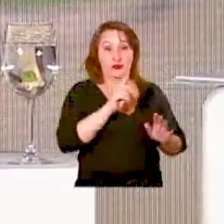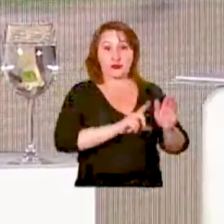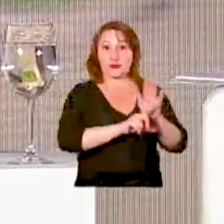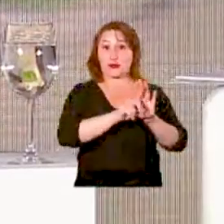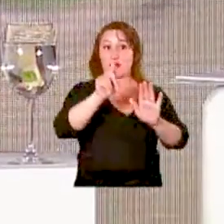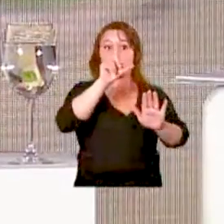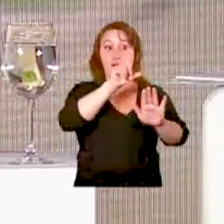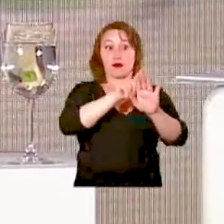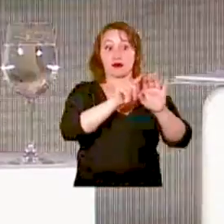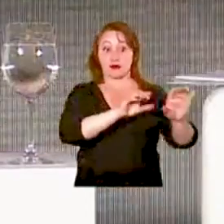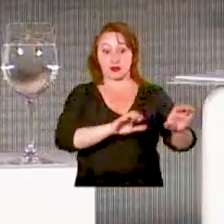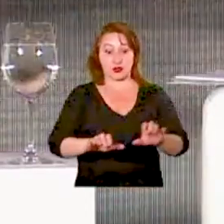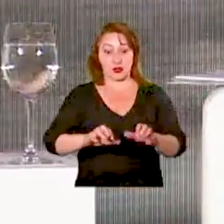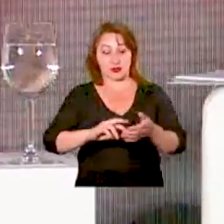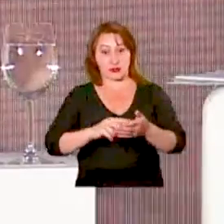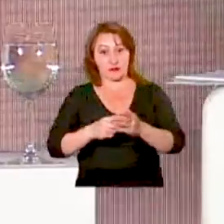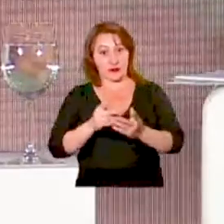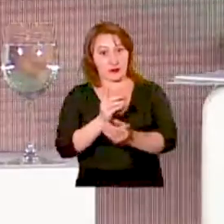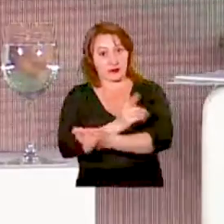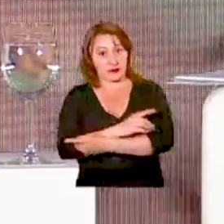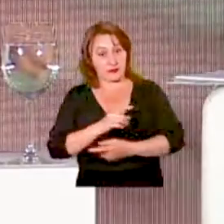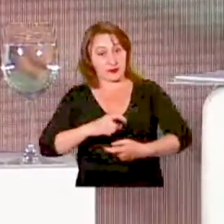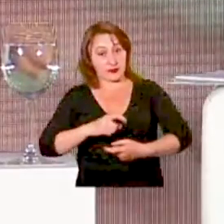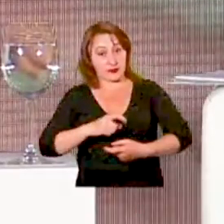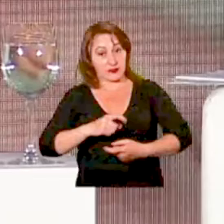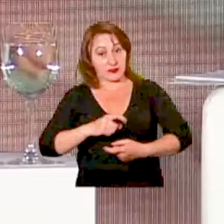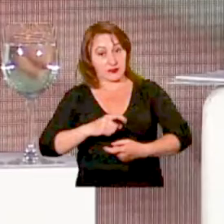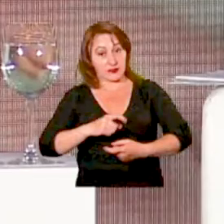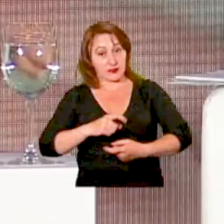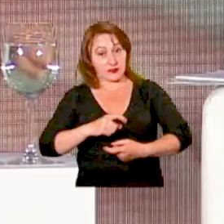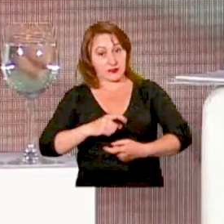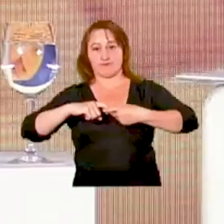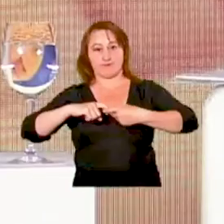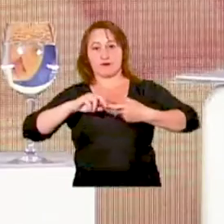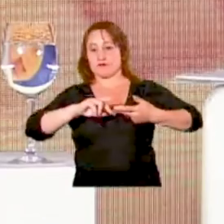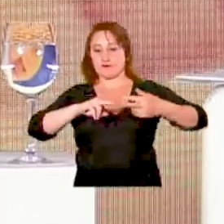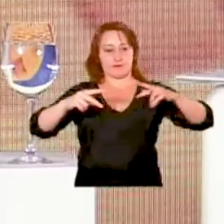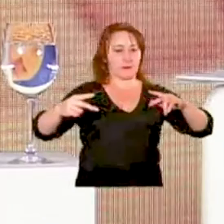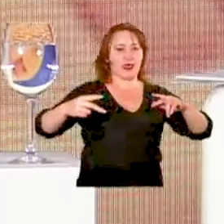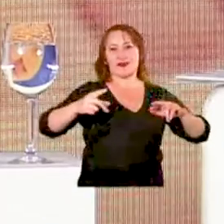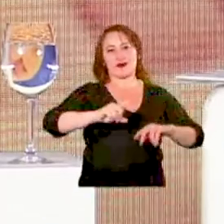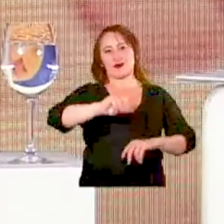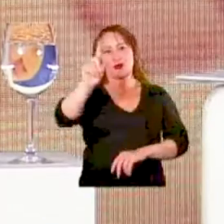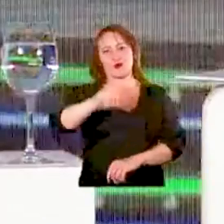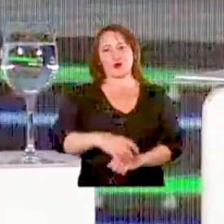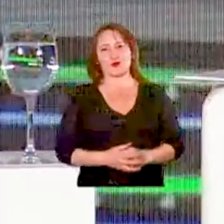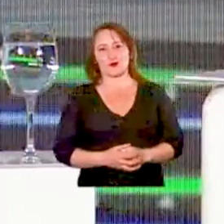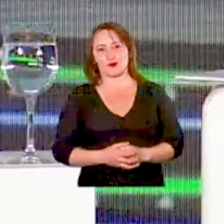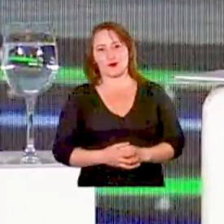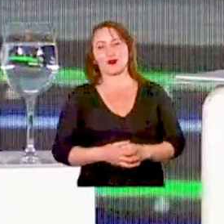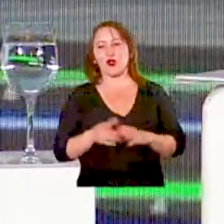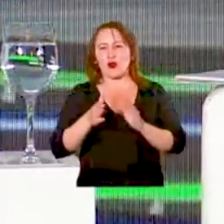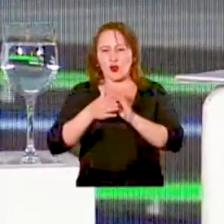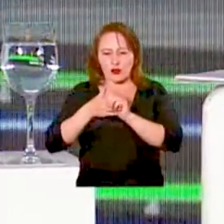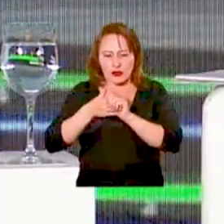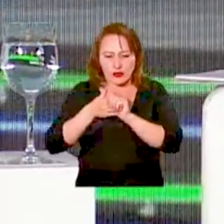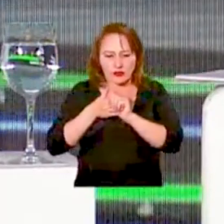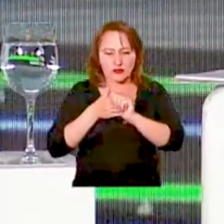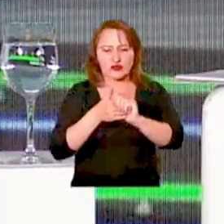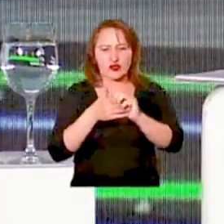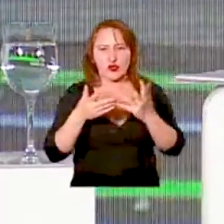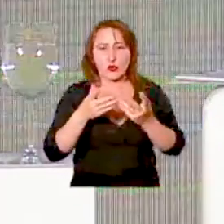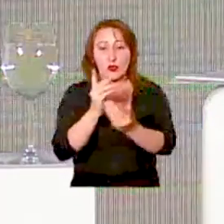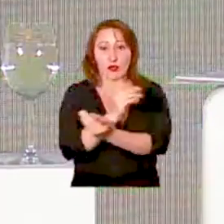delitos son infracciones disciplinarias, ni todos son delitos. La orientación de la